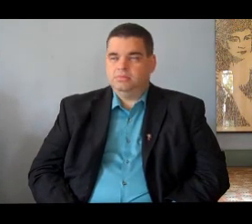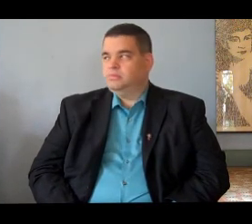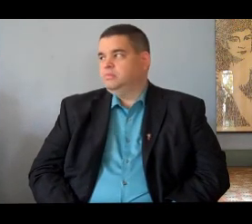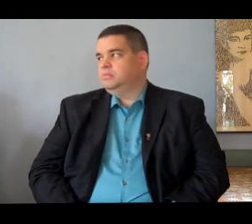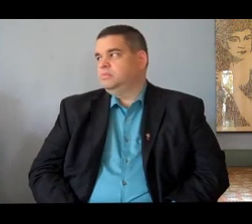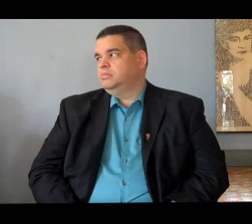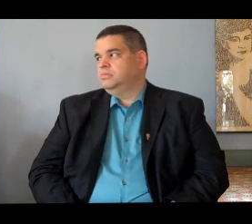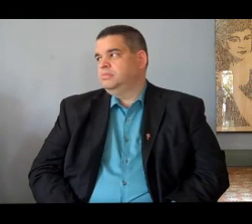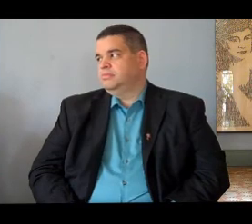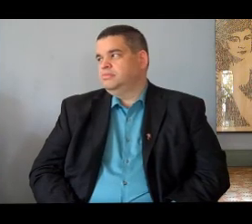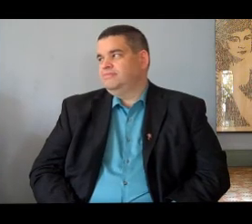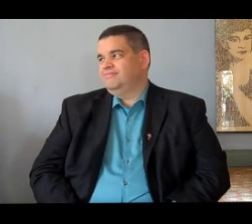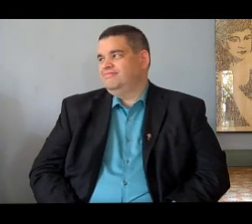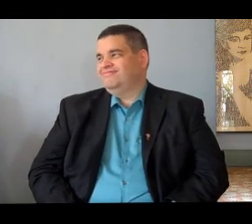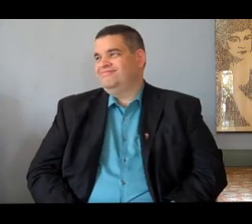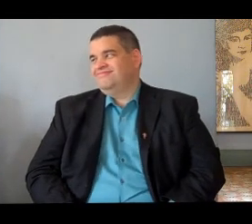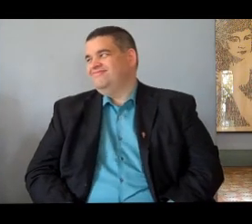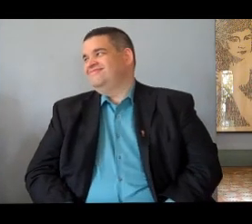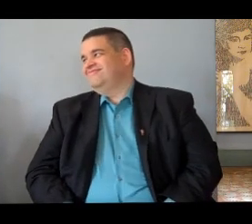Y la música.